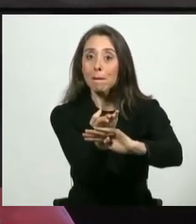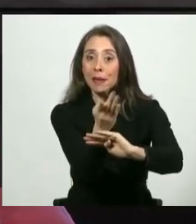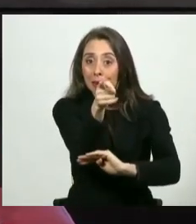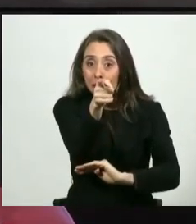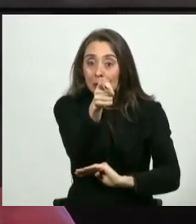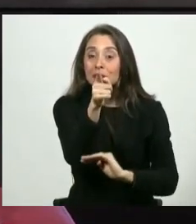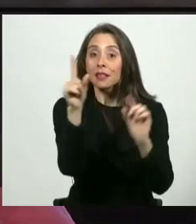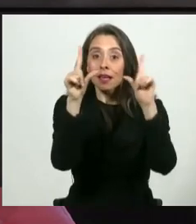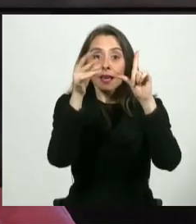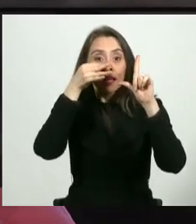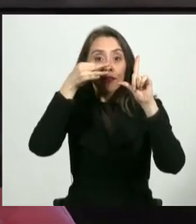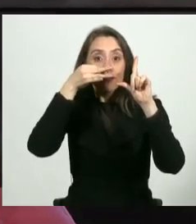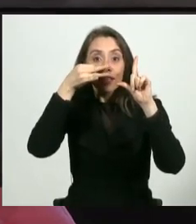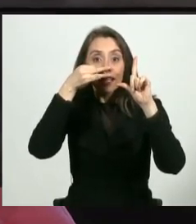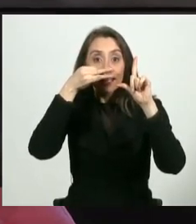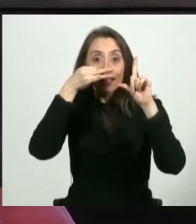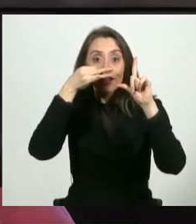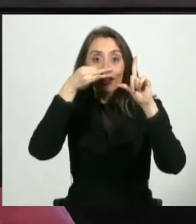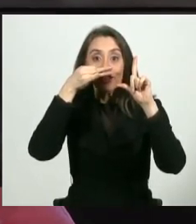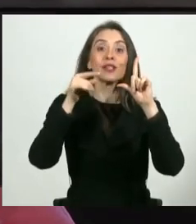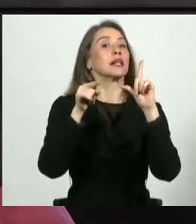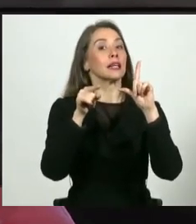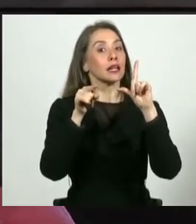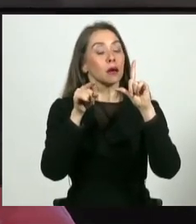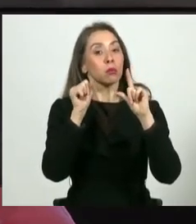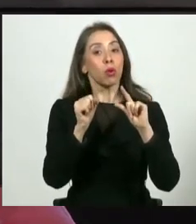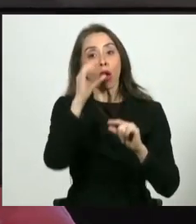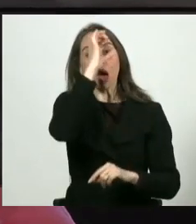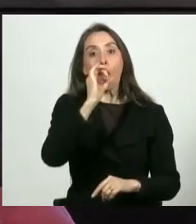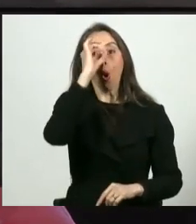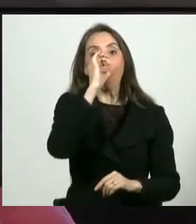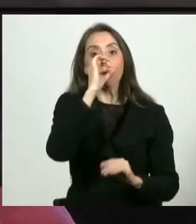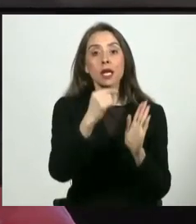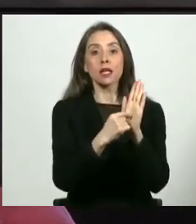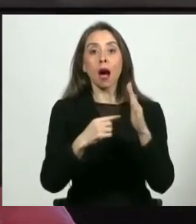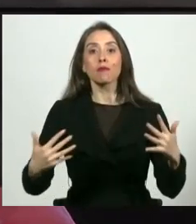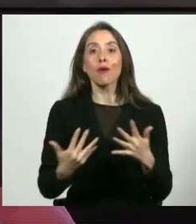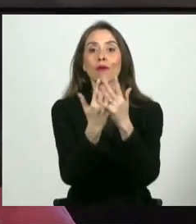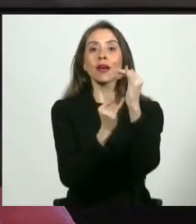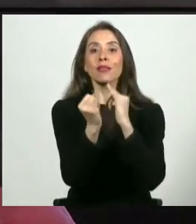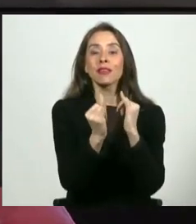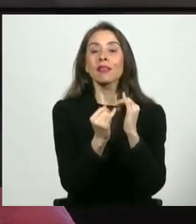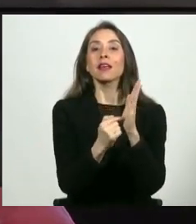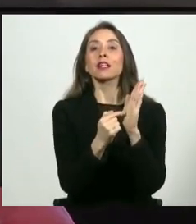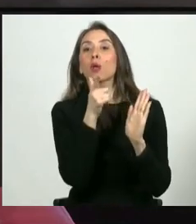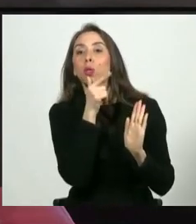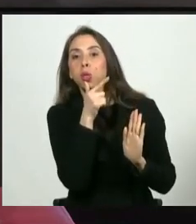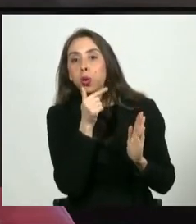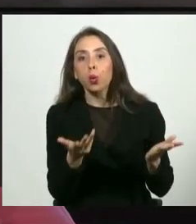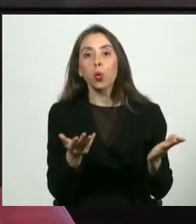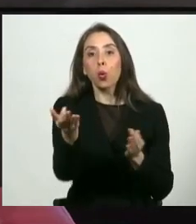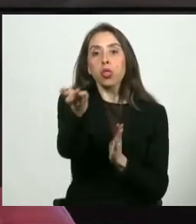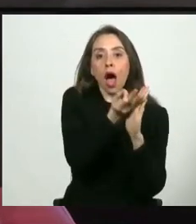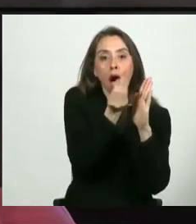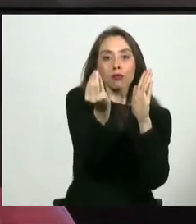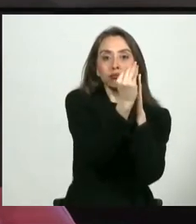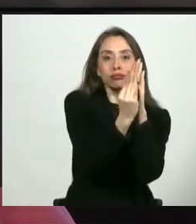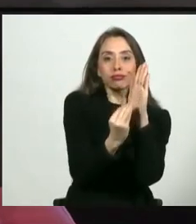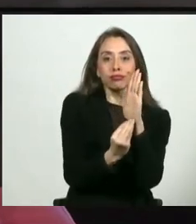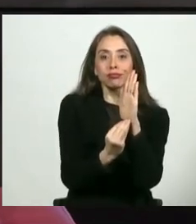están viéndonos, para que se expresen a través de las redes sociales con sus dudas y sus